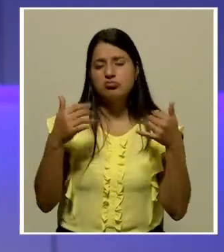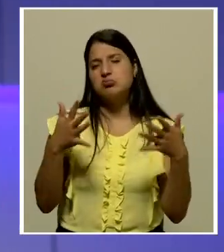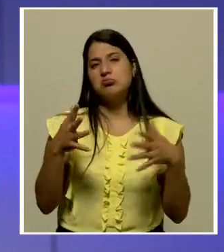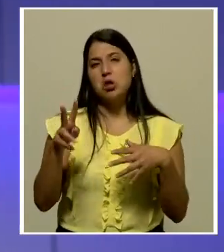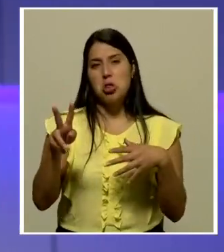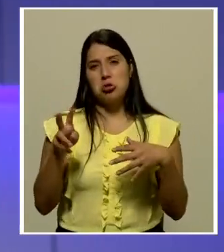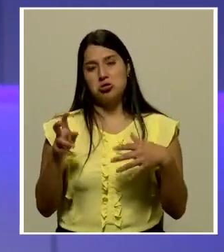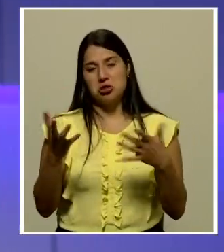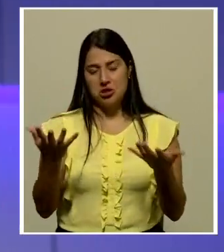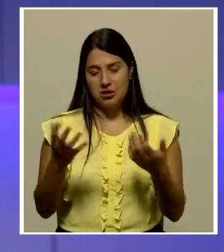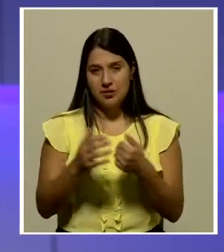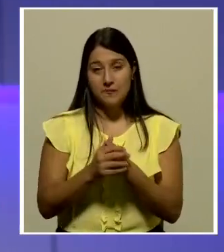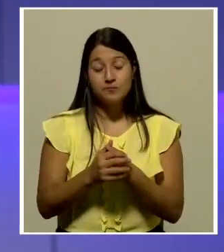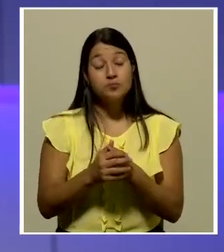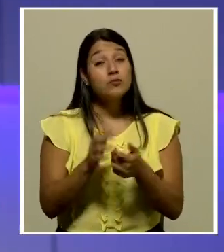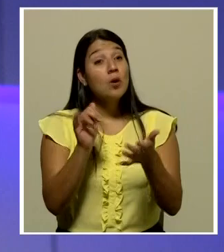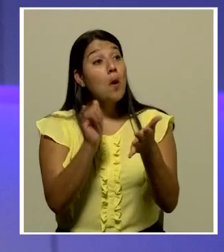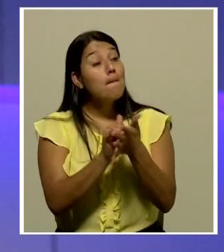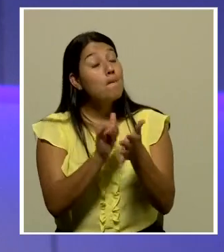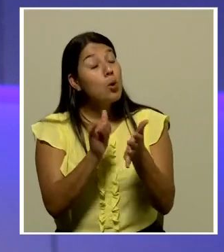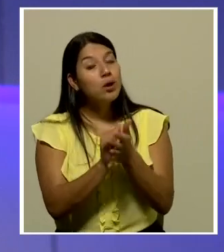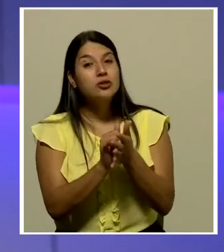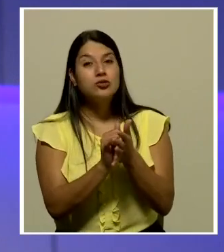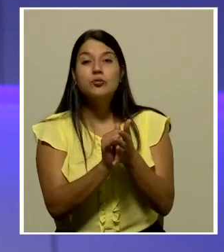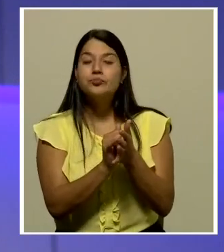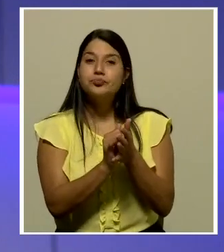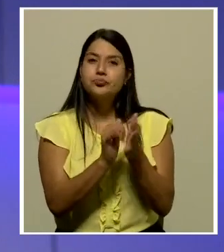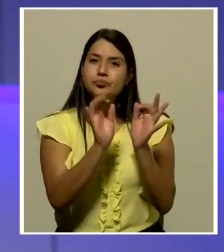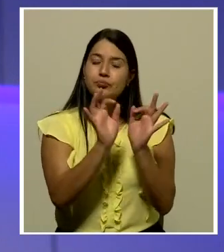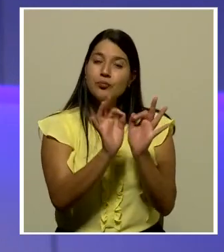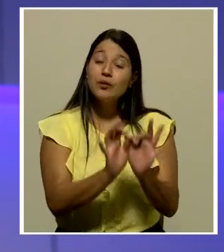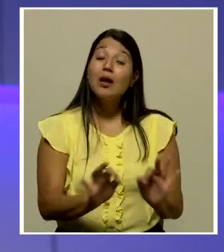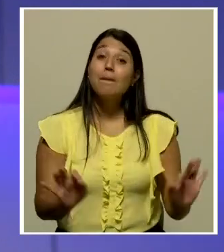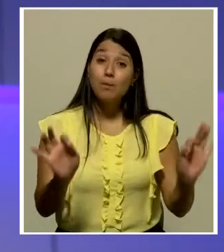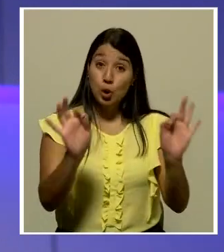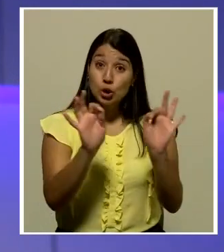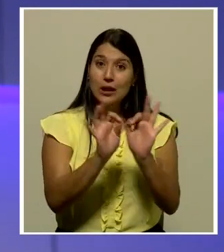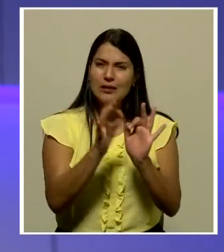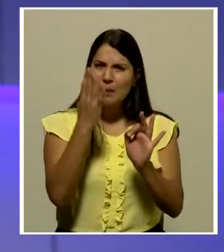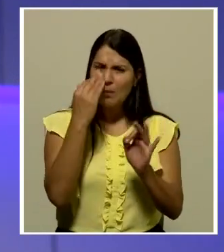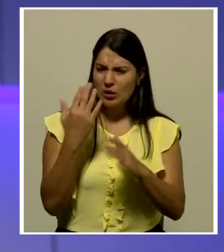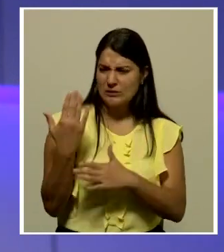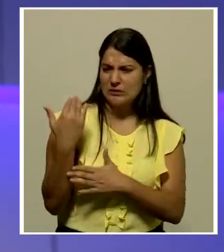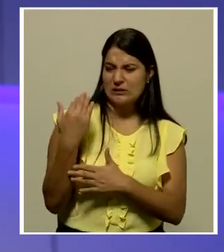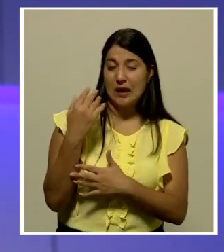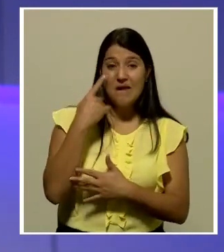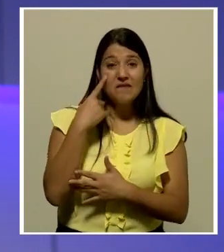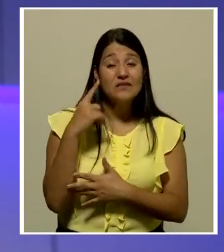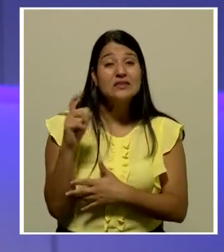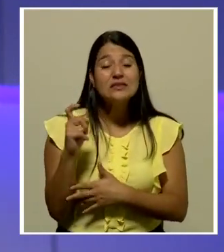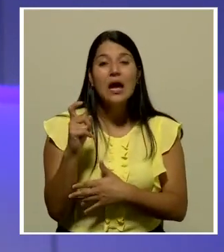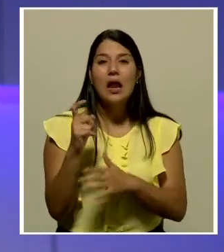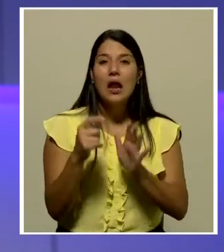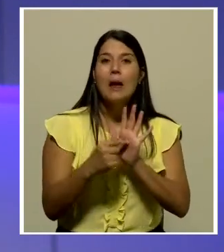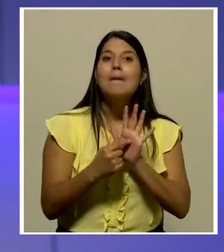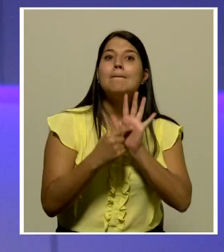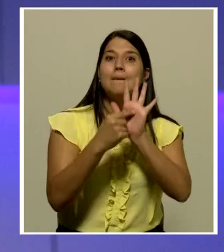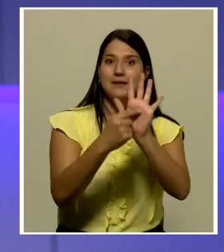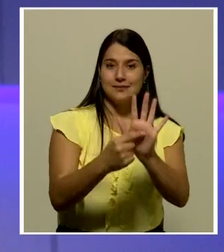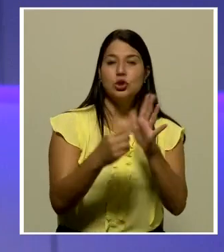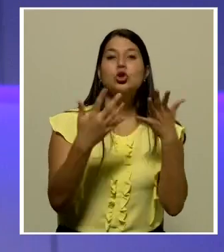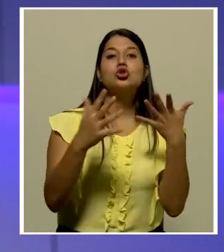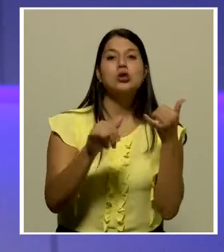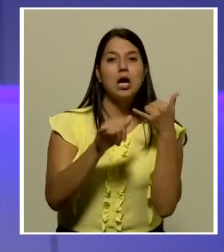Por eso vale la pena, y el tema se actualiza porque hace muy pocos días la Fiscalía presentó ya la